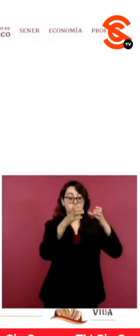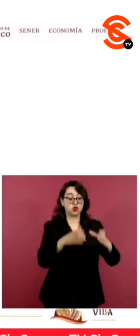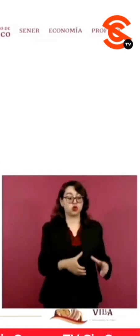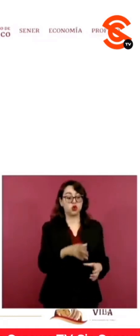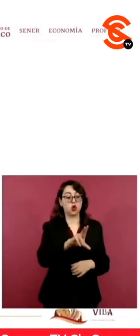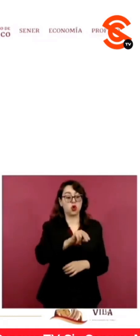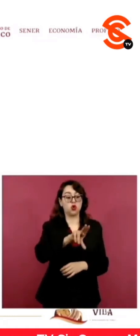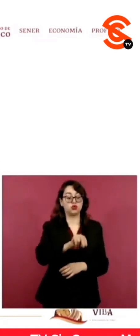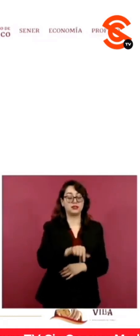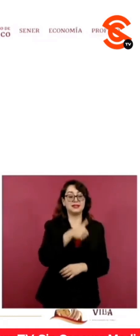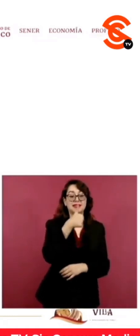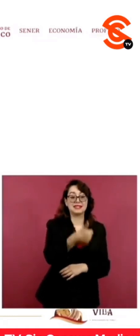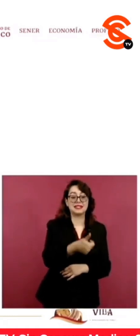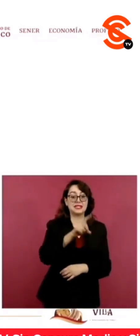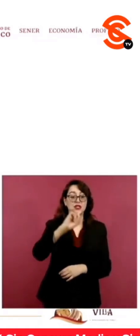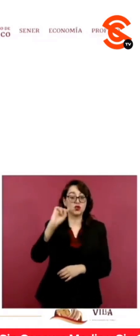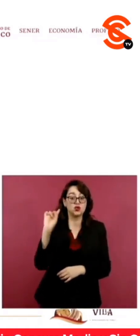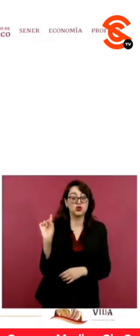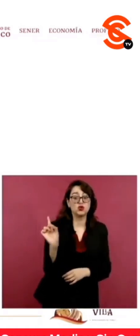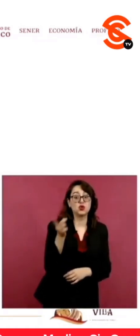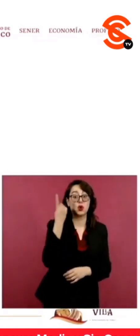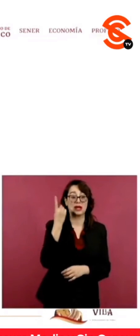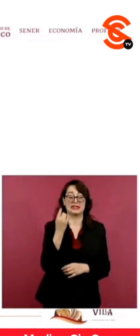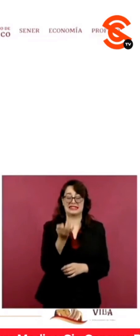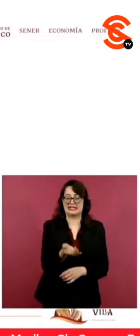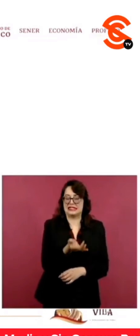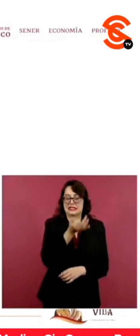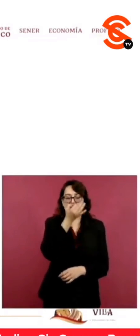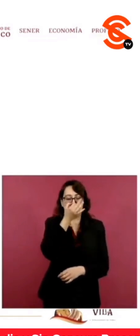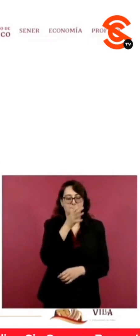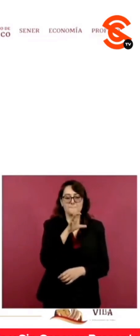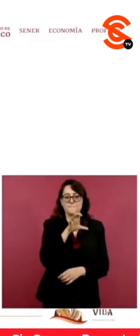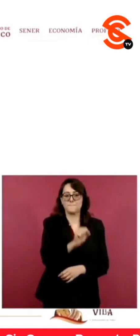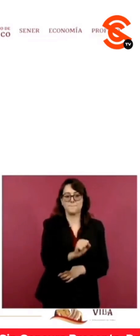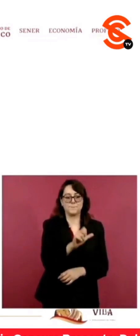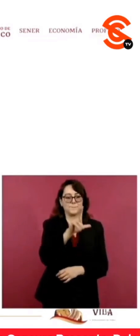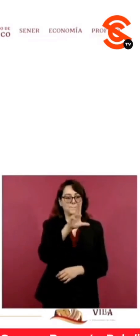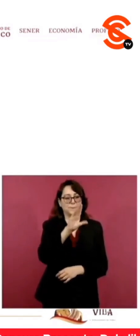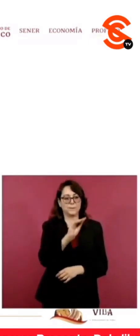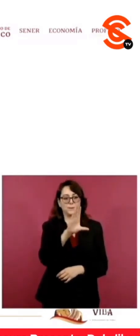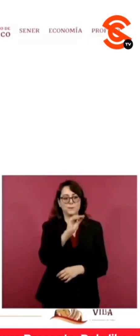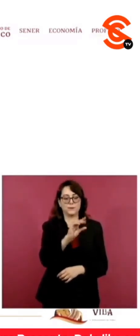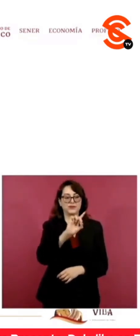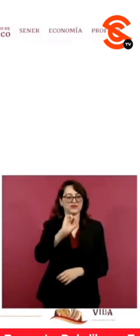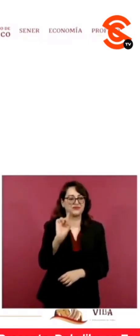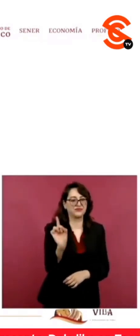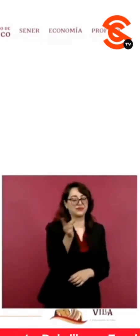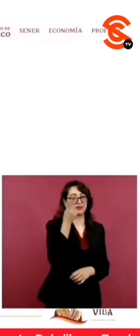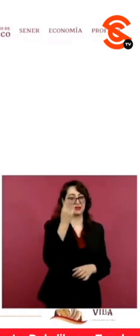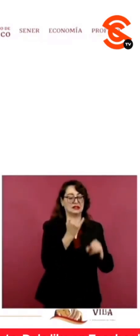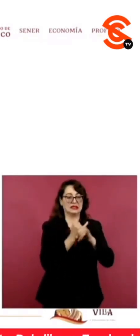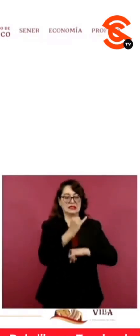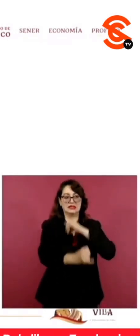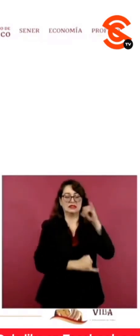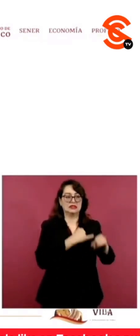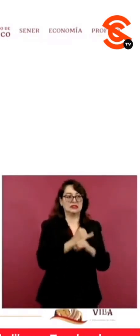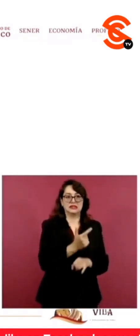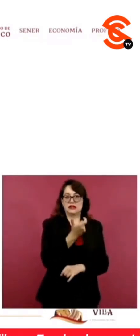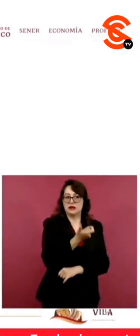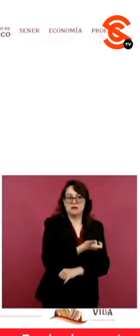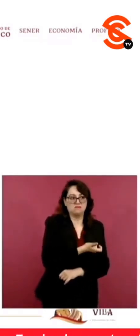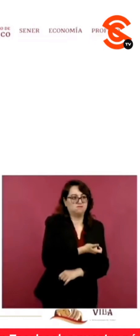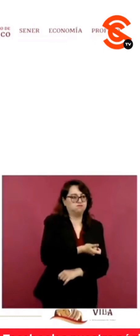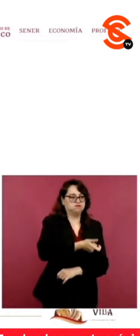$86.86 de dólar, ya pegándole a los $90, muy presionado el mercado internacional. Sin embargo,